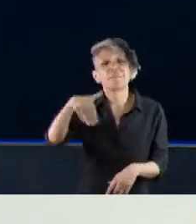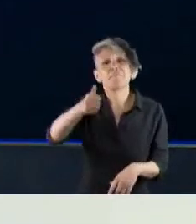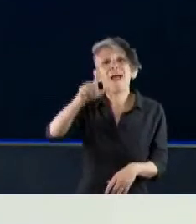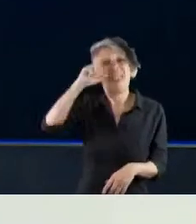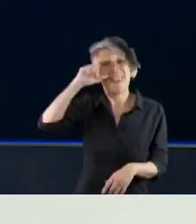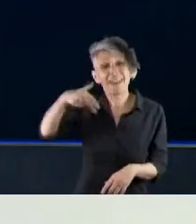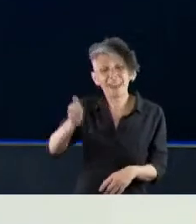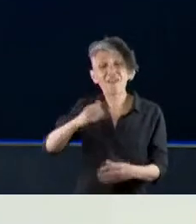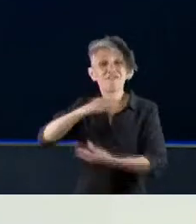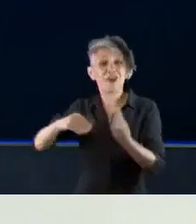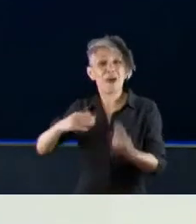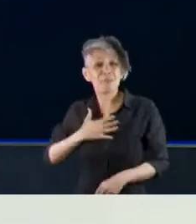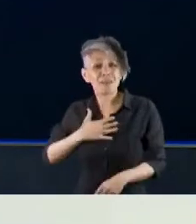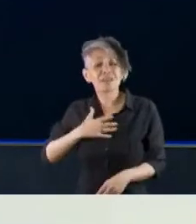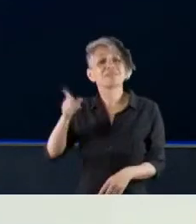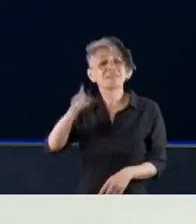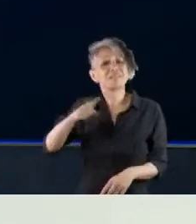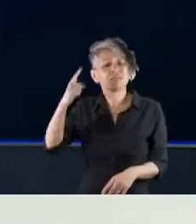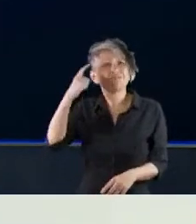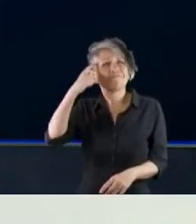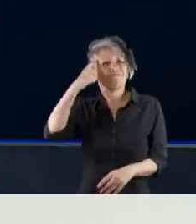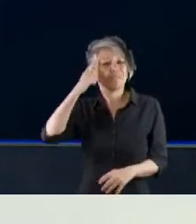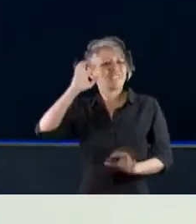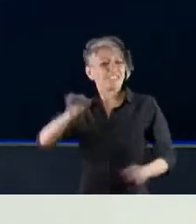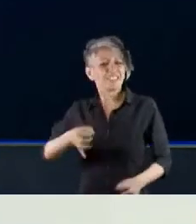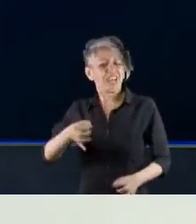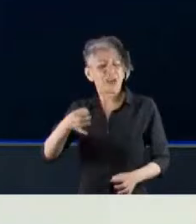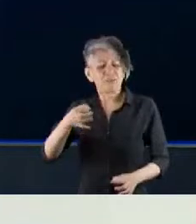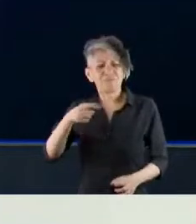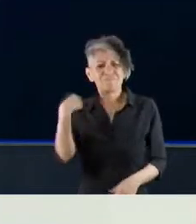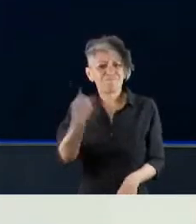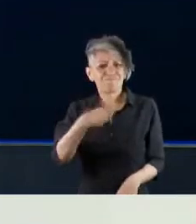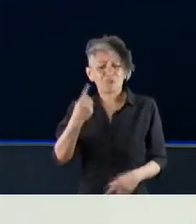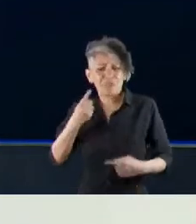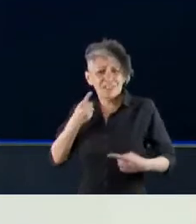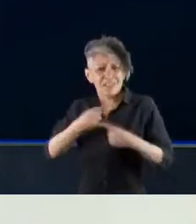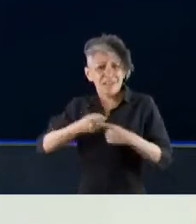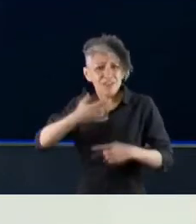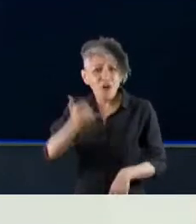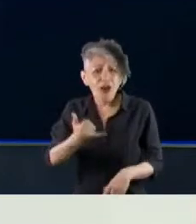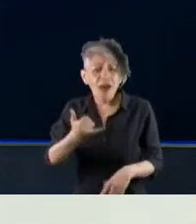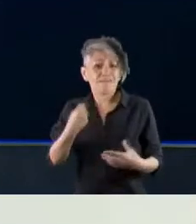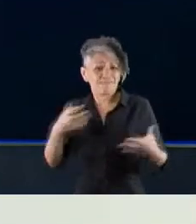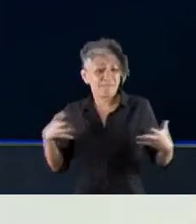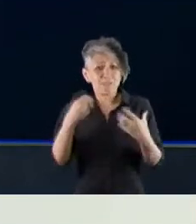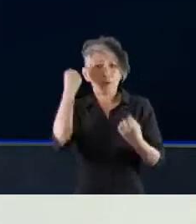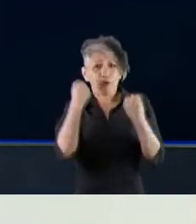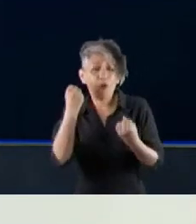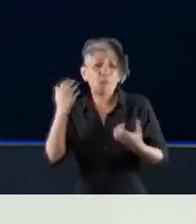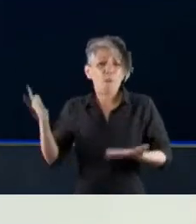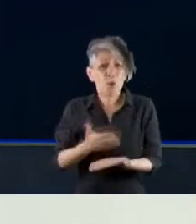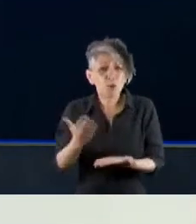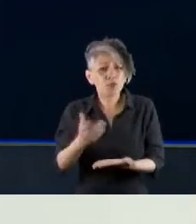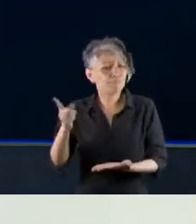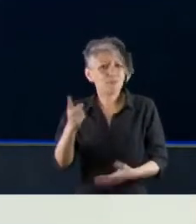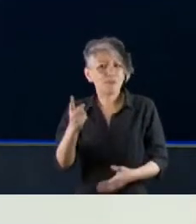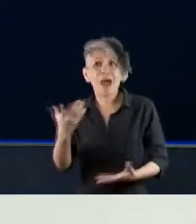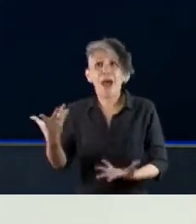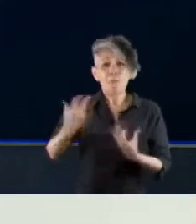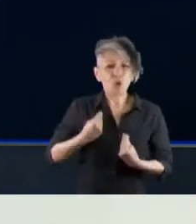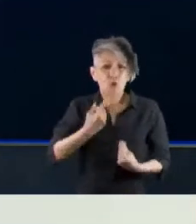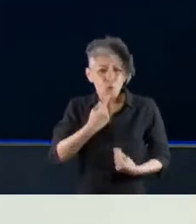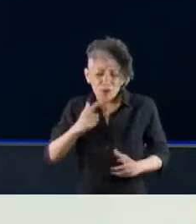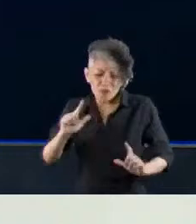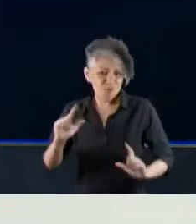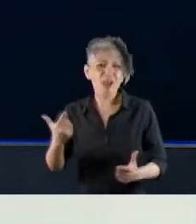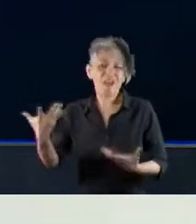es muy difícil que haya mejora del empleo y de los salarios si no hay inversión. Y la Argentina hace tiempo que no tiene un nivel de